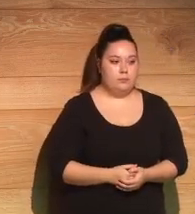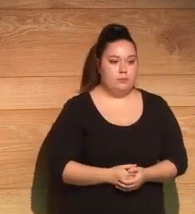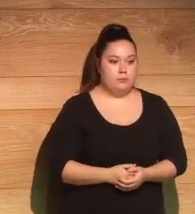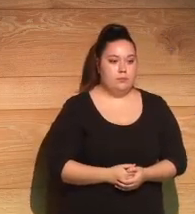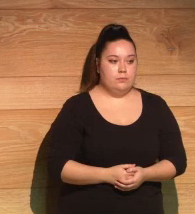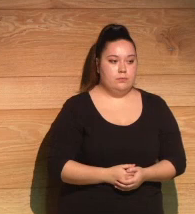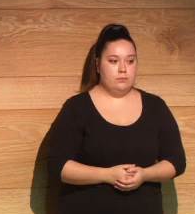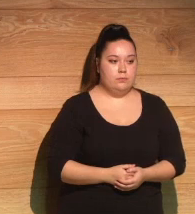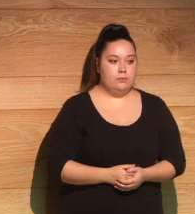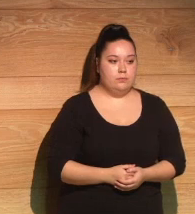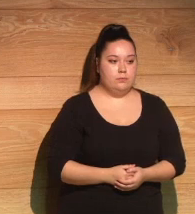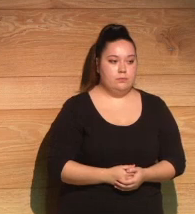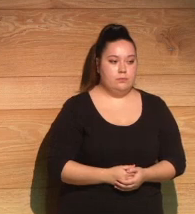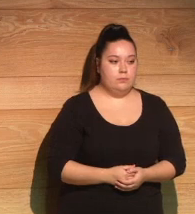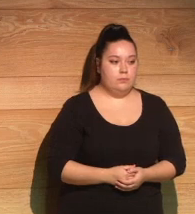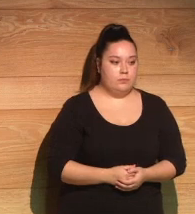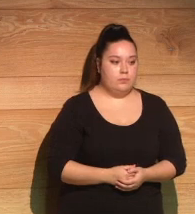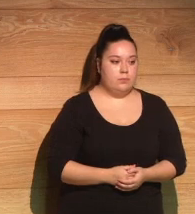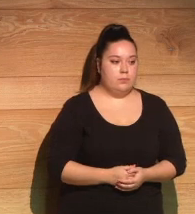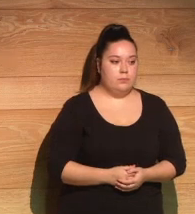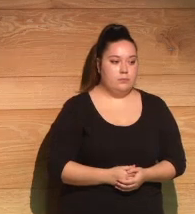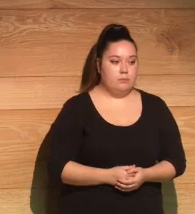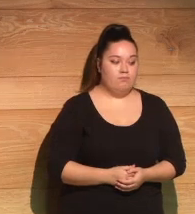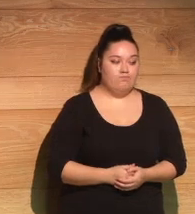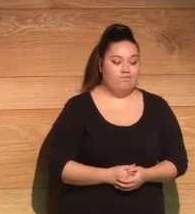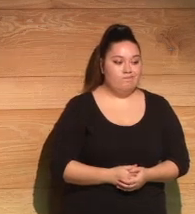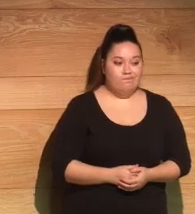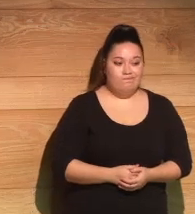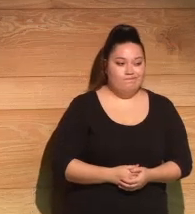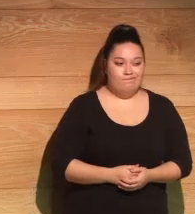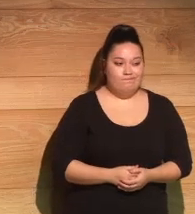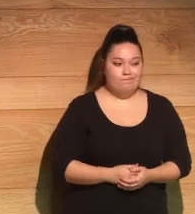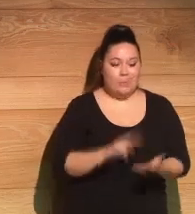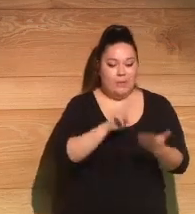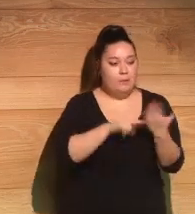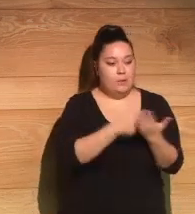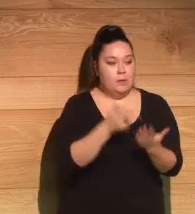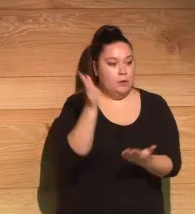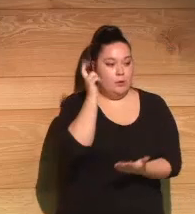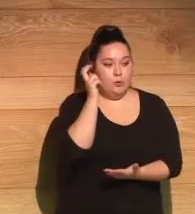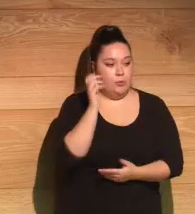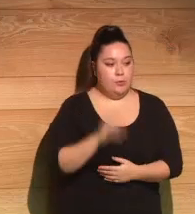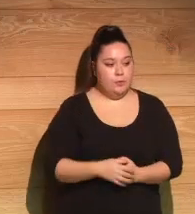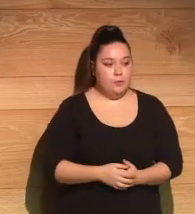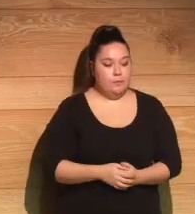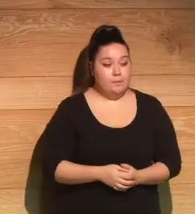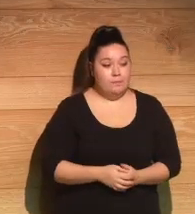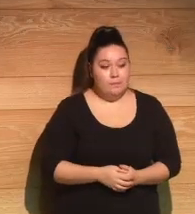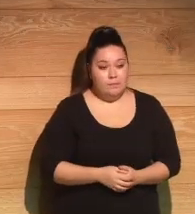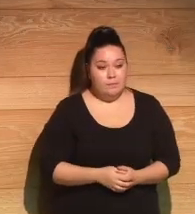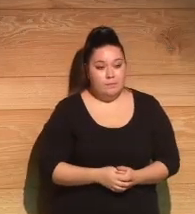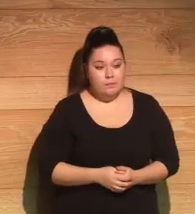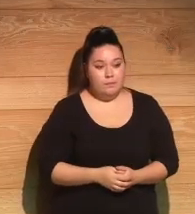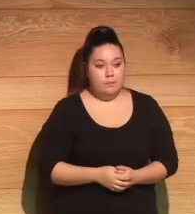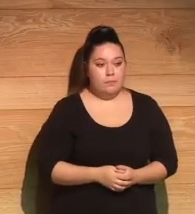absolutamente fraudulento en ese aspecto, ¿no? Y sí que ahí va a haber una lucha muy, muy complicada, ¿no?